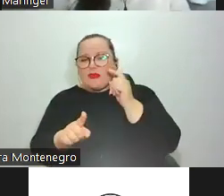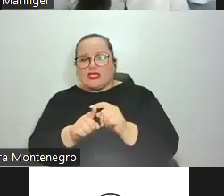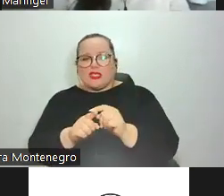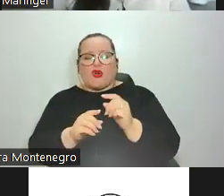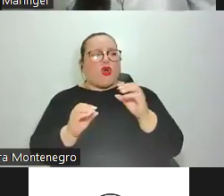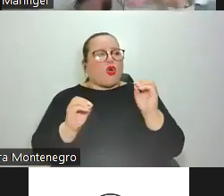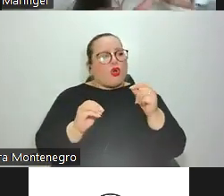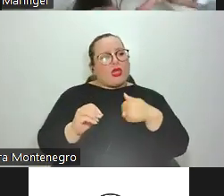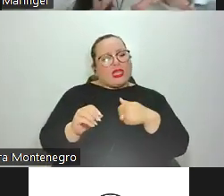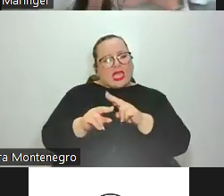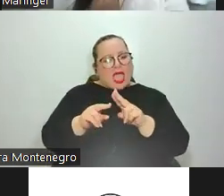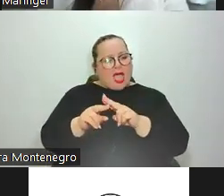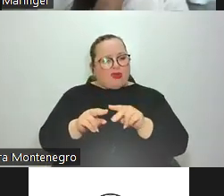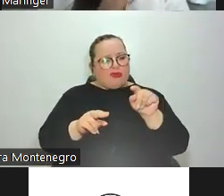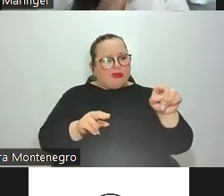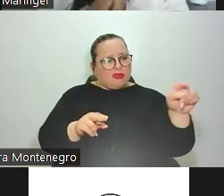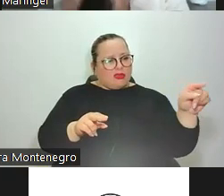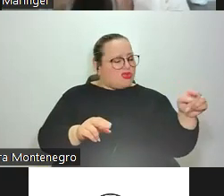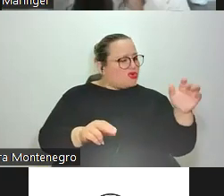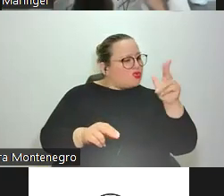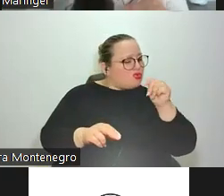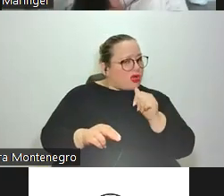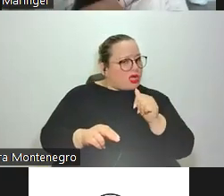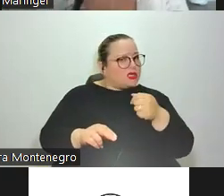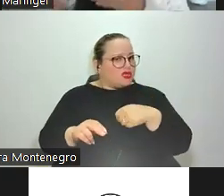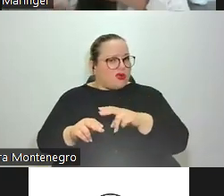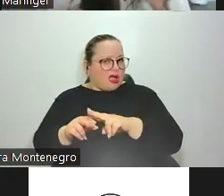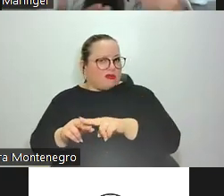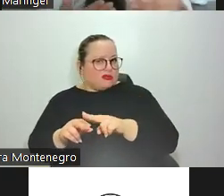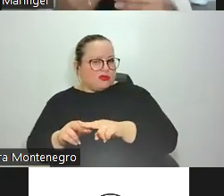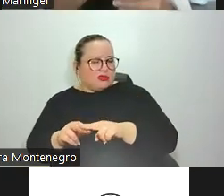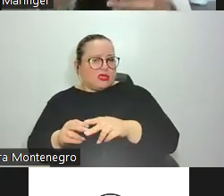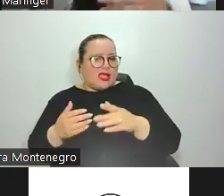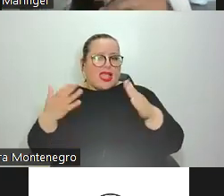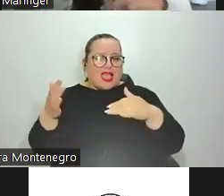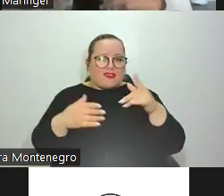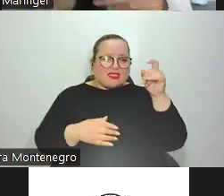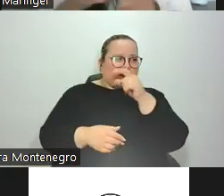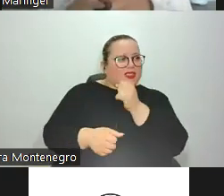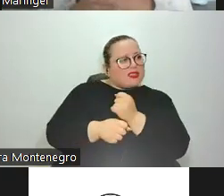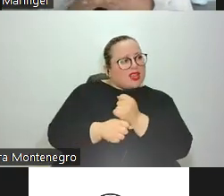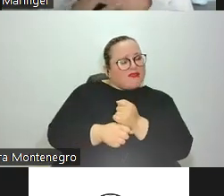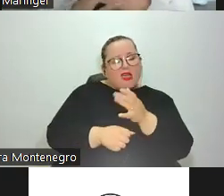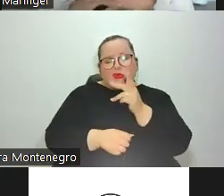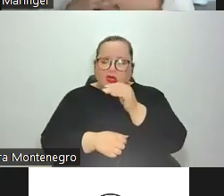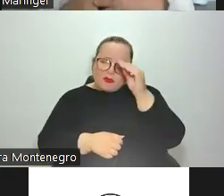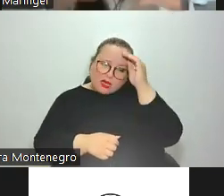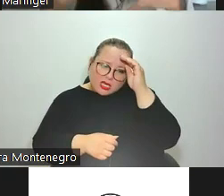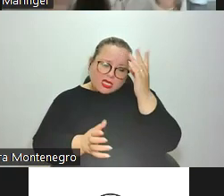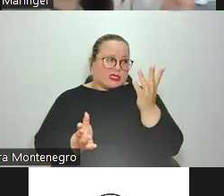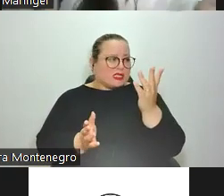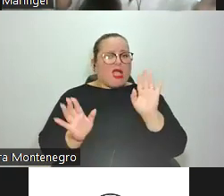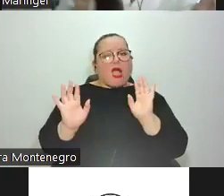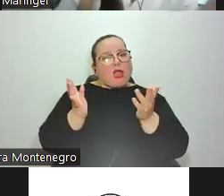otros hacen? Aquí cuando decía, a veces es muy difícil encontrar trabajo cuando no tenemos experiencia, a lo